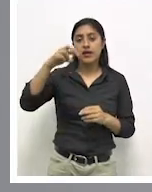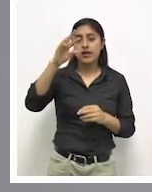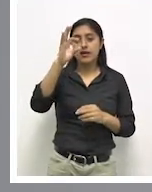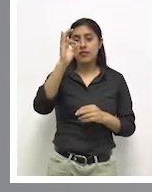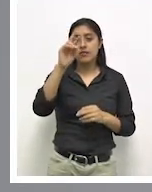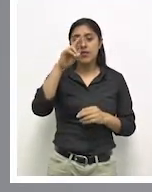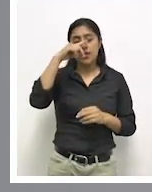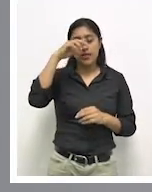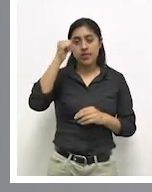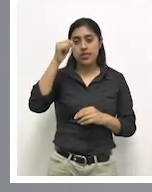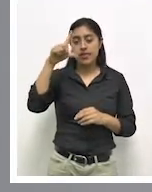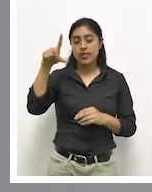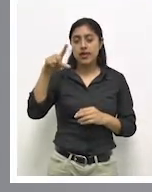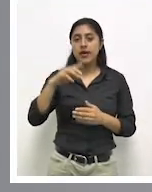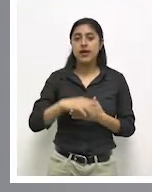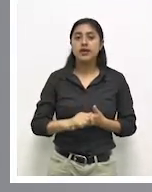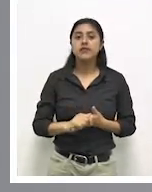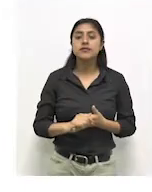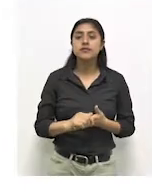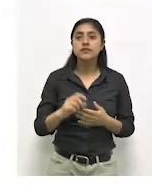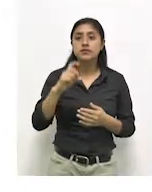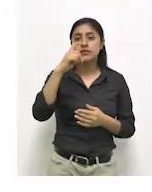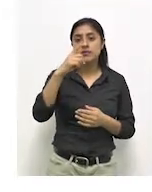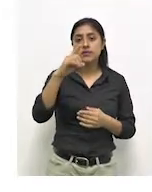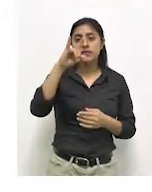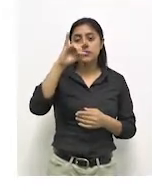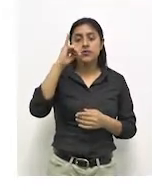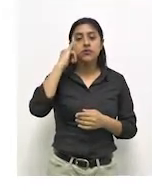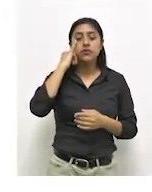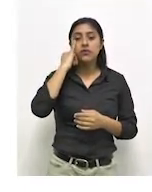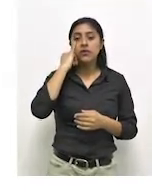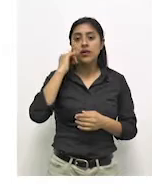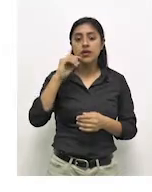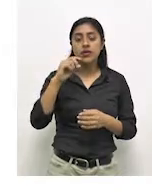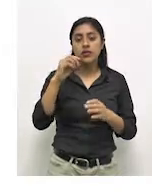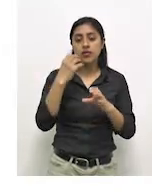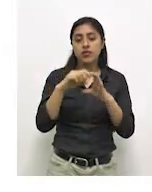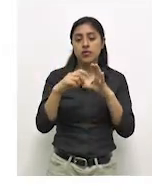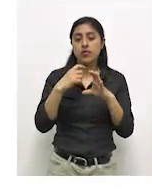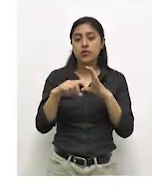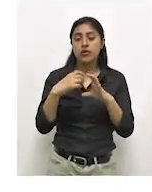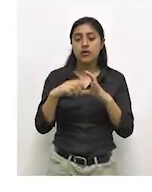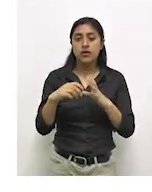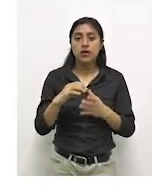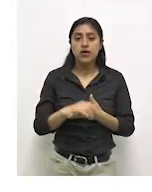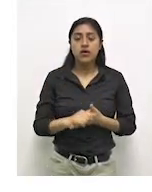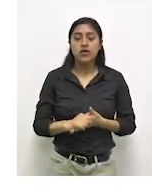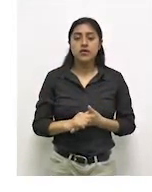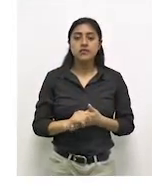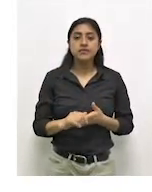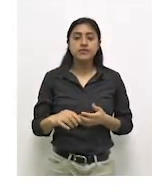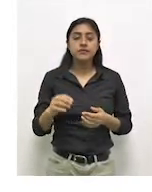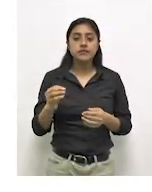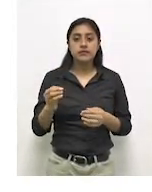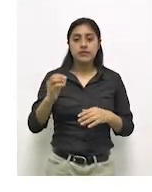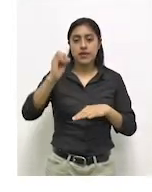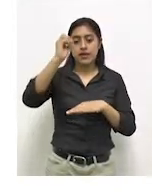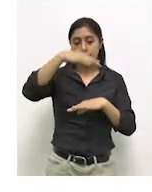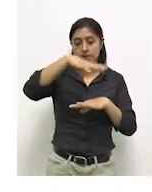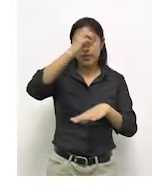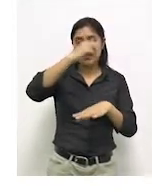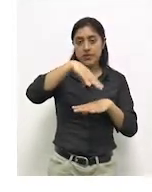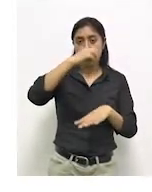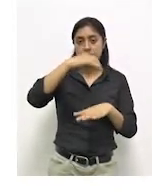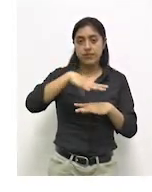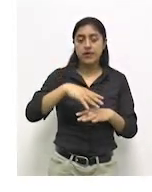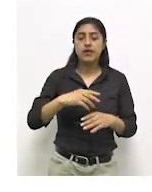nombre completo y fecha de nacimiento del usuario, un correo electrónico a donde llegarán los documentos de manera digital para ser impresos y